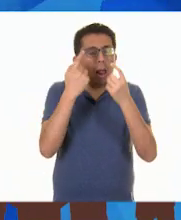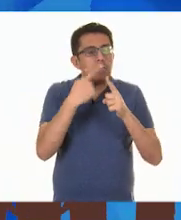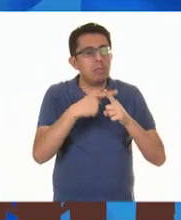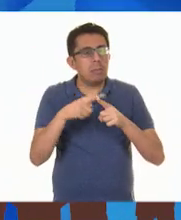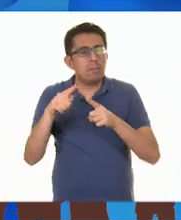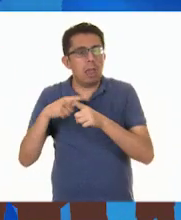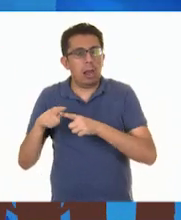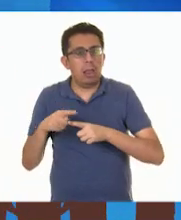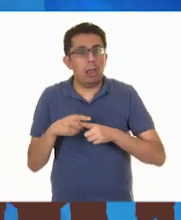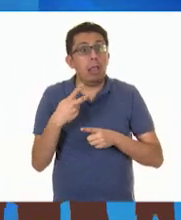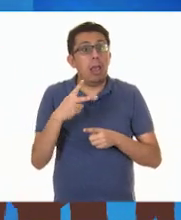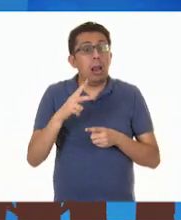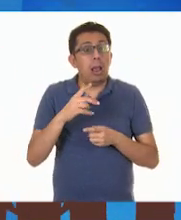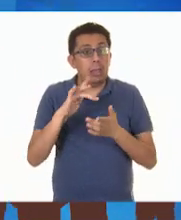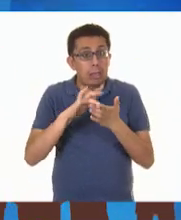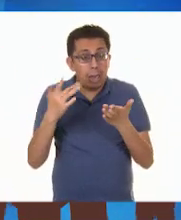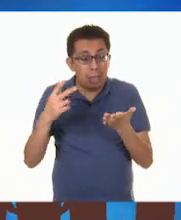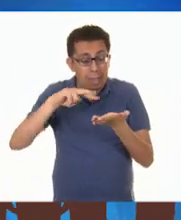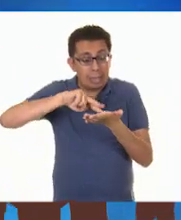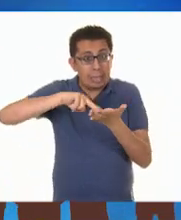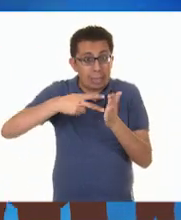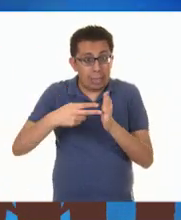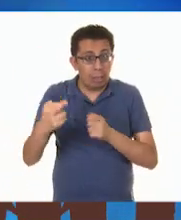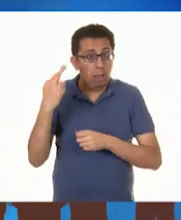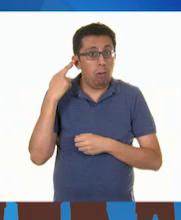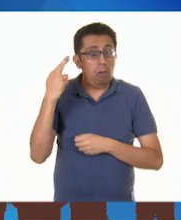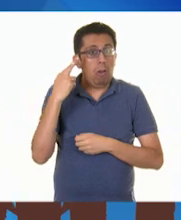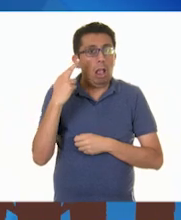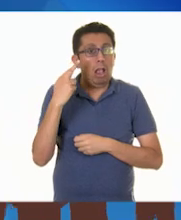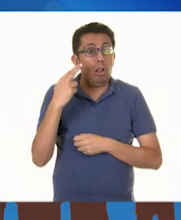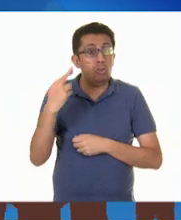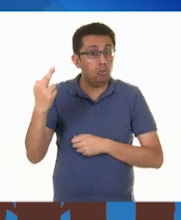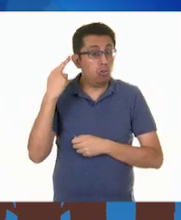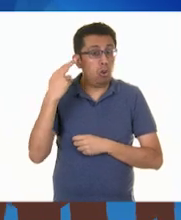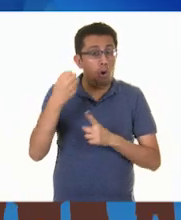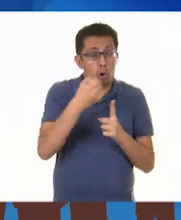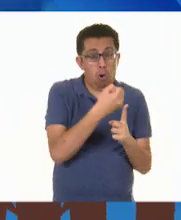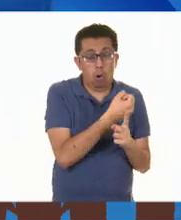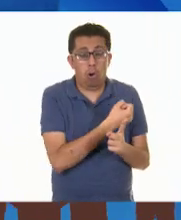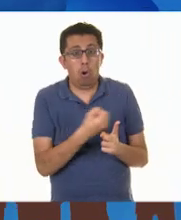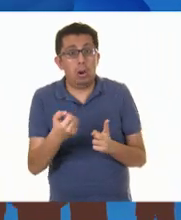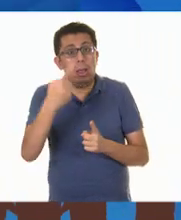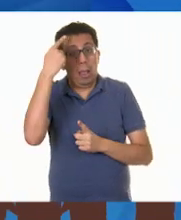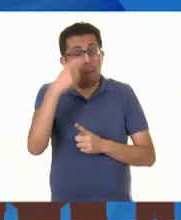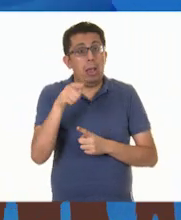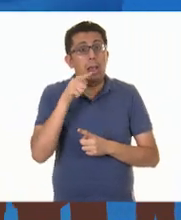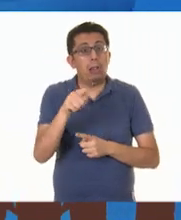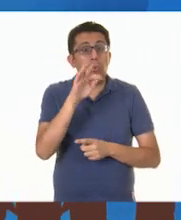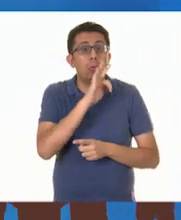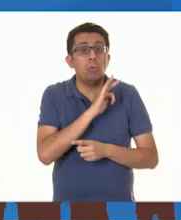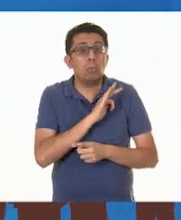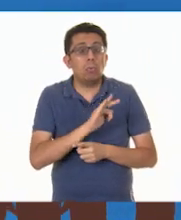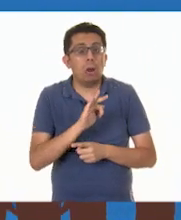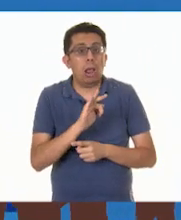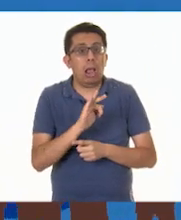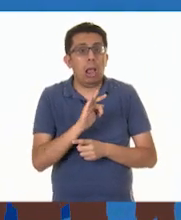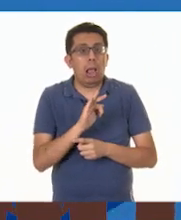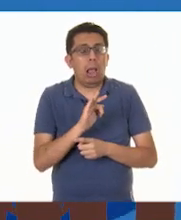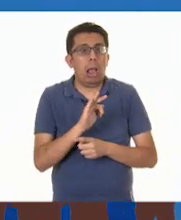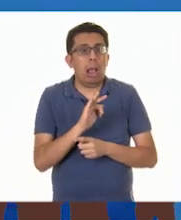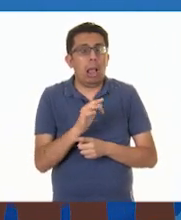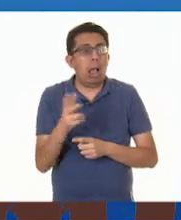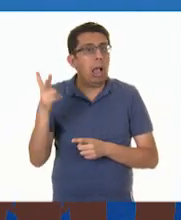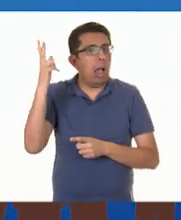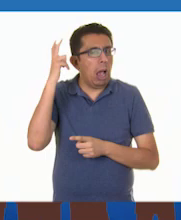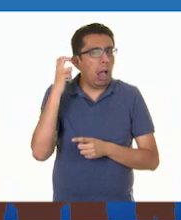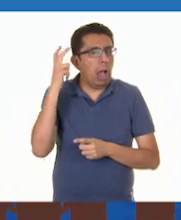pero gracias al trabajo de un ingeniero de sonido los acomodamos de cierta forma para que tú puedas tener una visión completa de